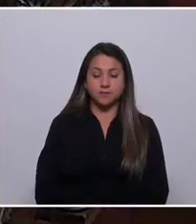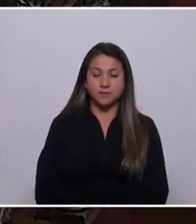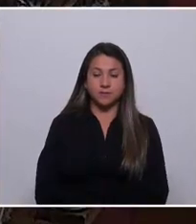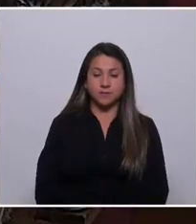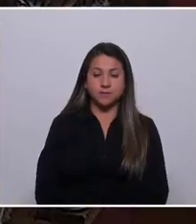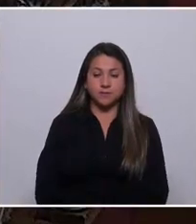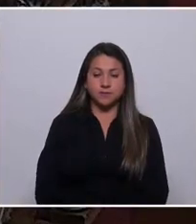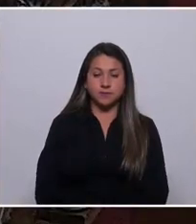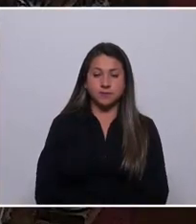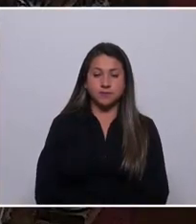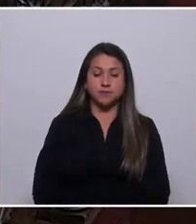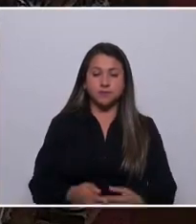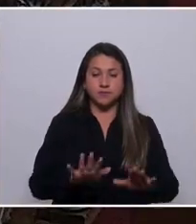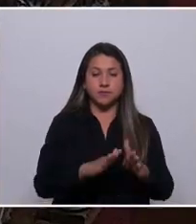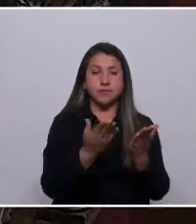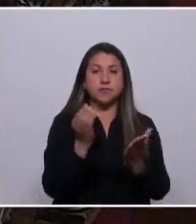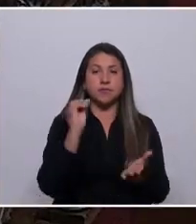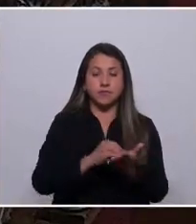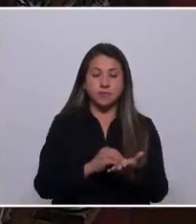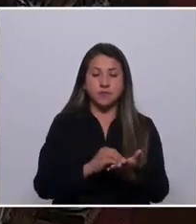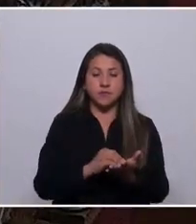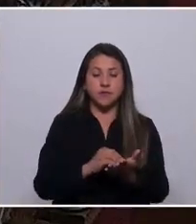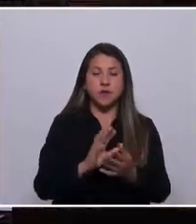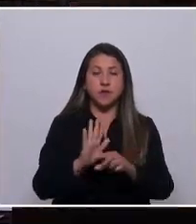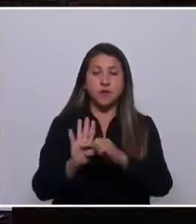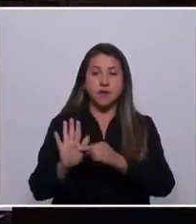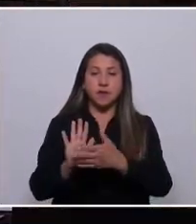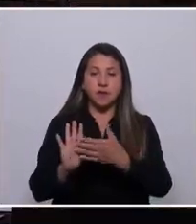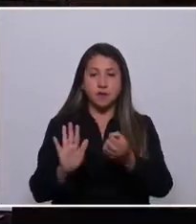Se toma registro del retiro,